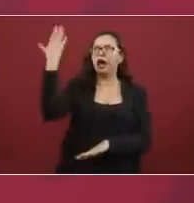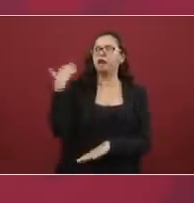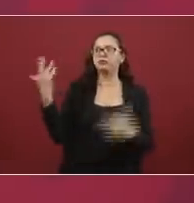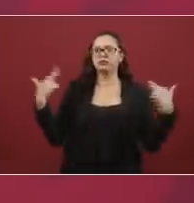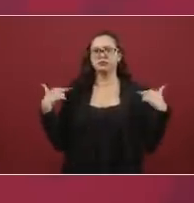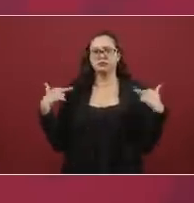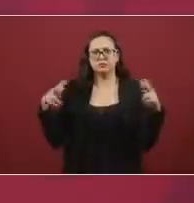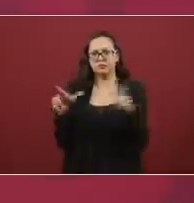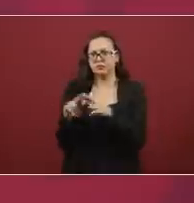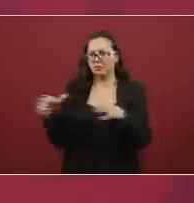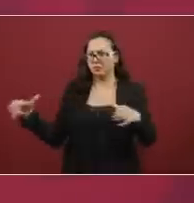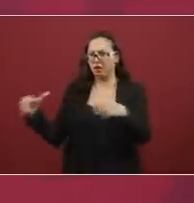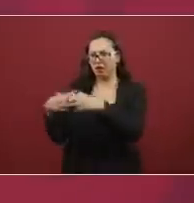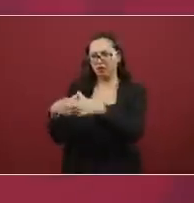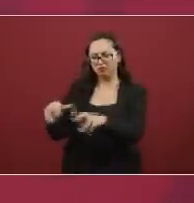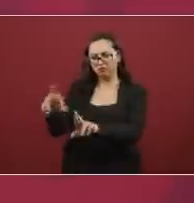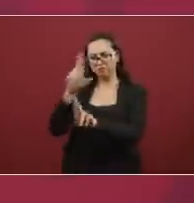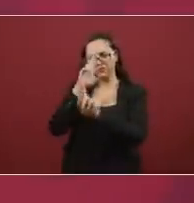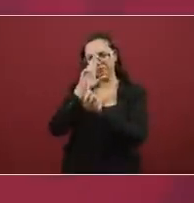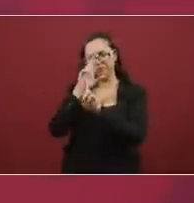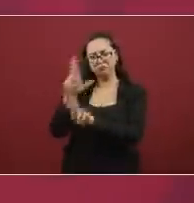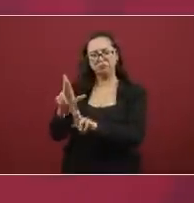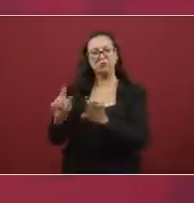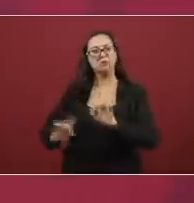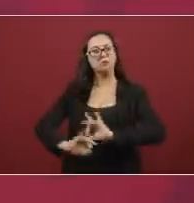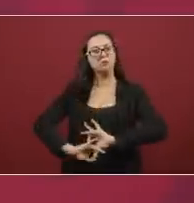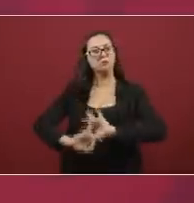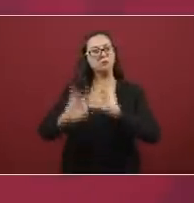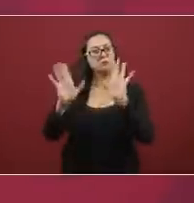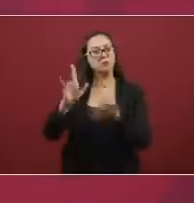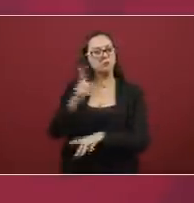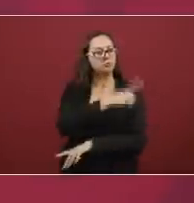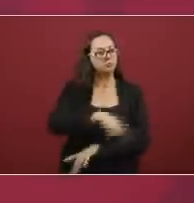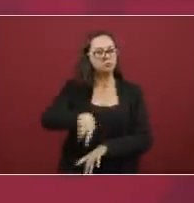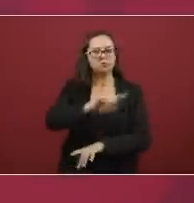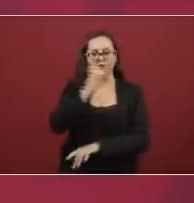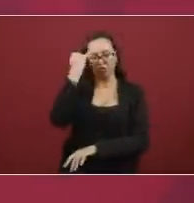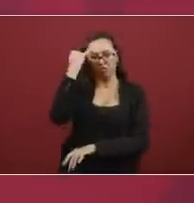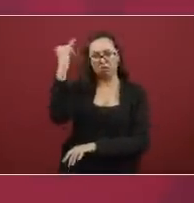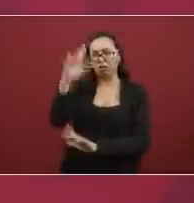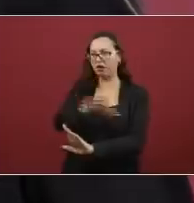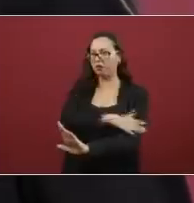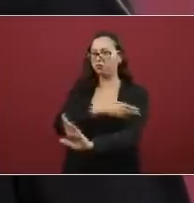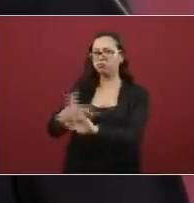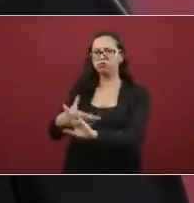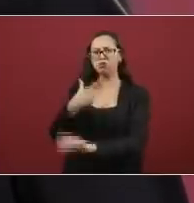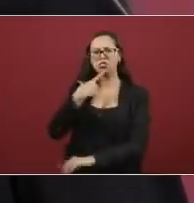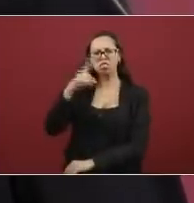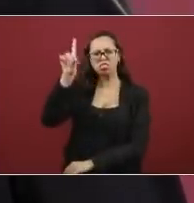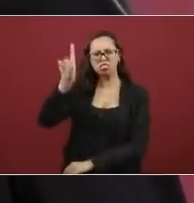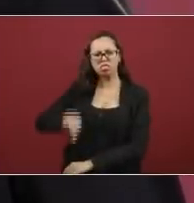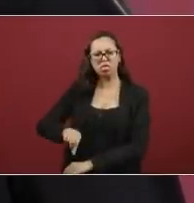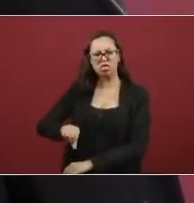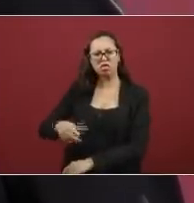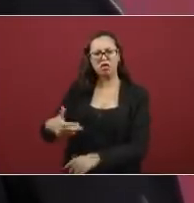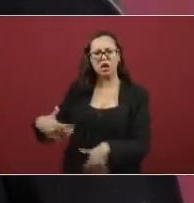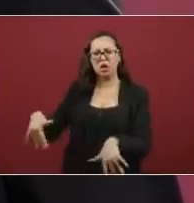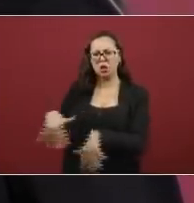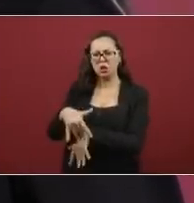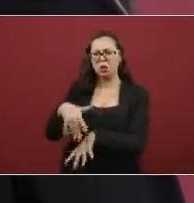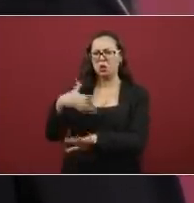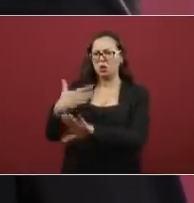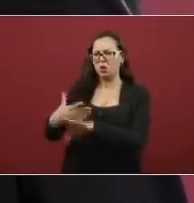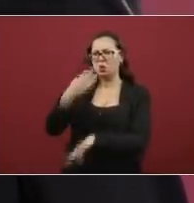maestros y de repente se les degrada, se les humilla, se les